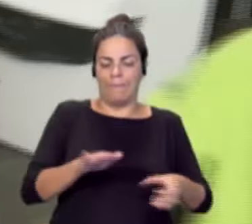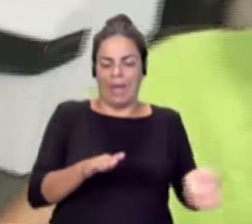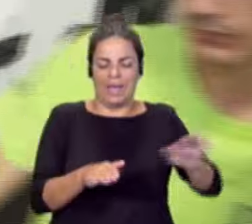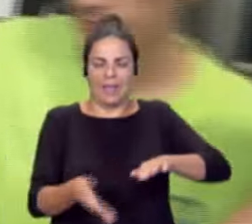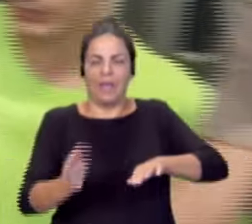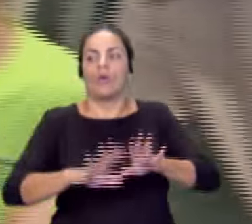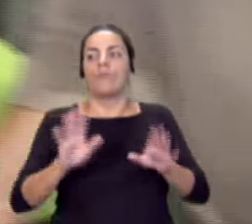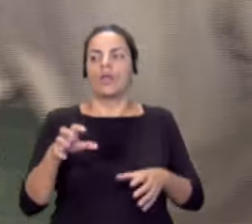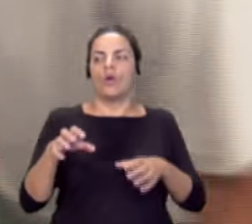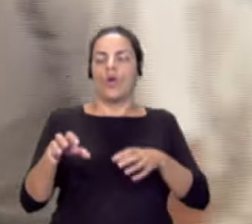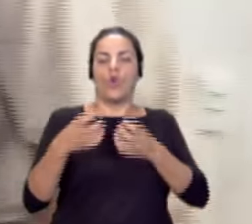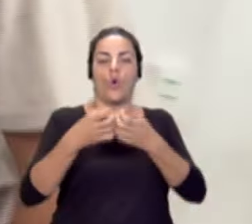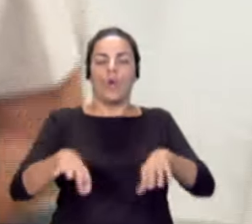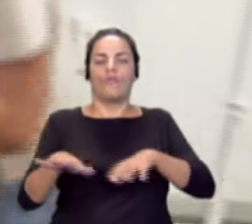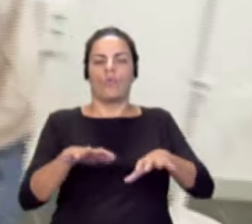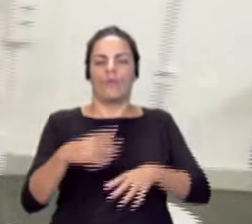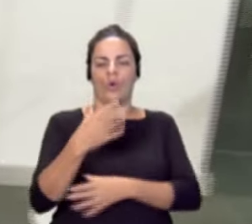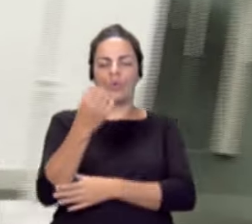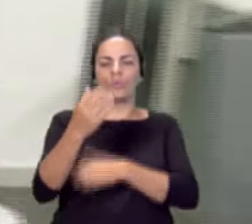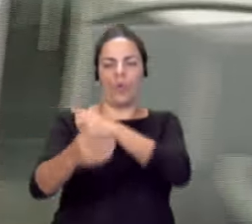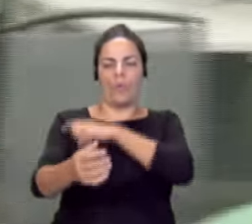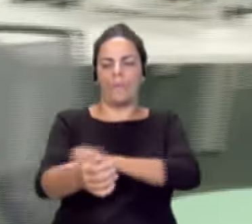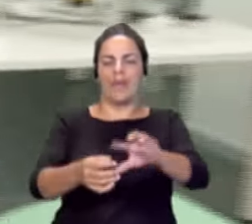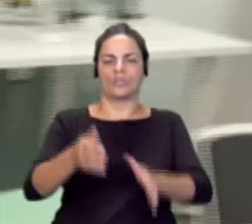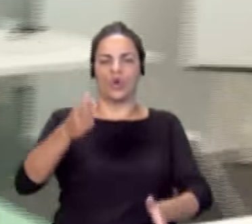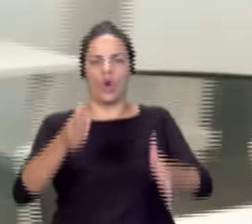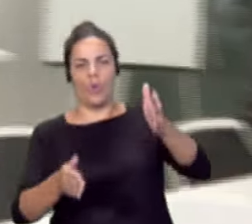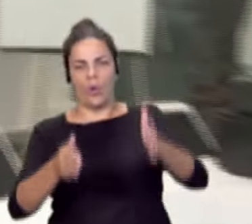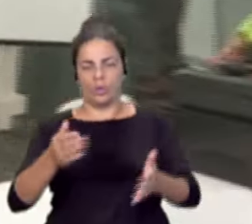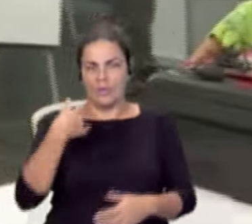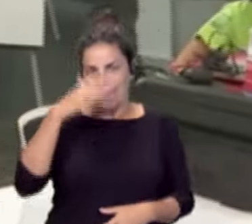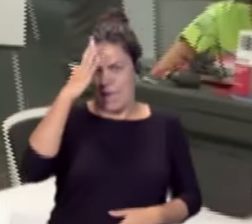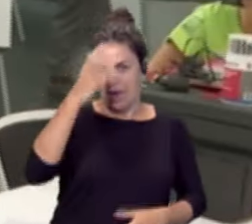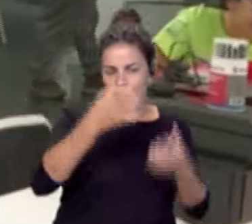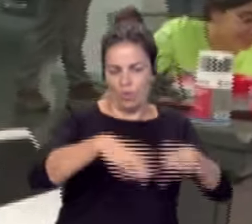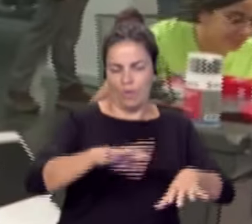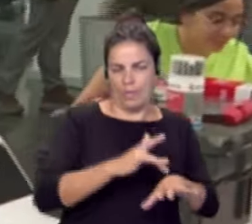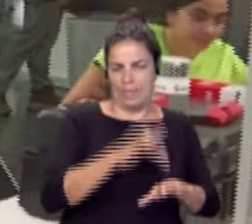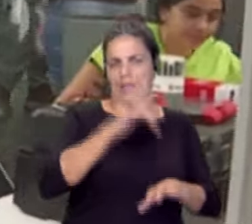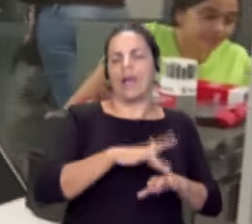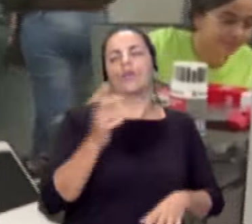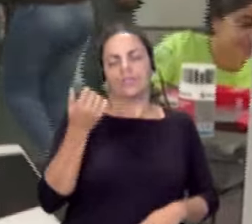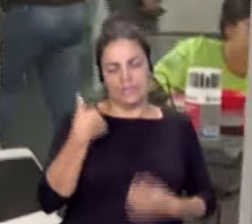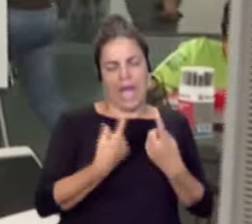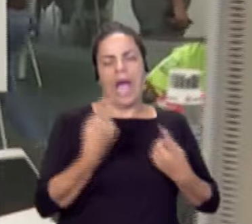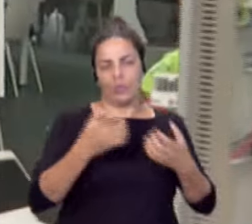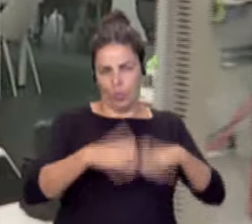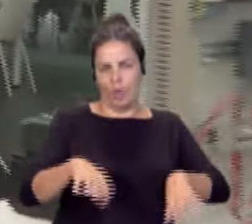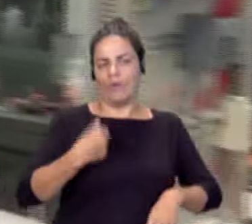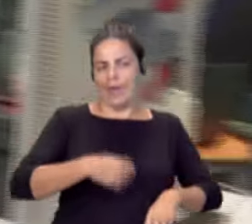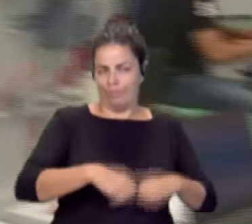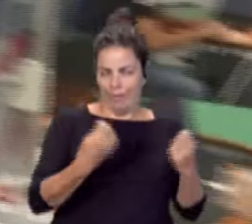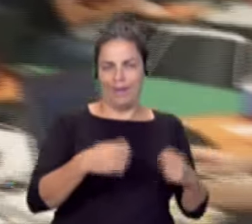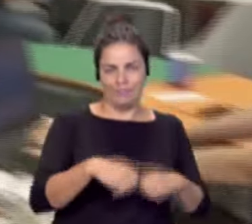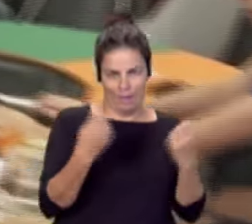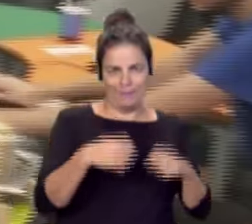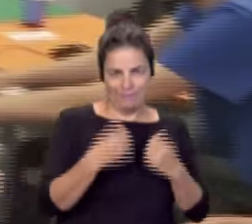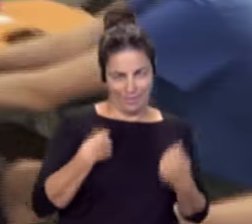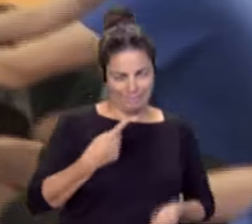huevos con un brazo robótico. Imagínense la delicadeza de un huevo, ¿no? Se han roto unos cuantos, hay que decirlo, ¿no? Y luego